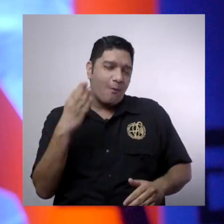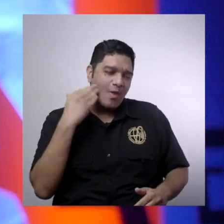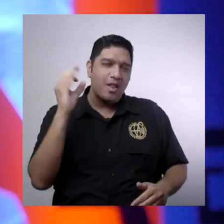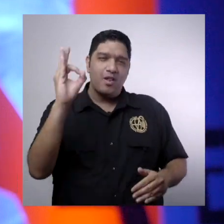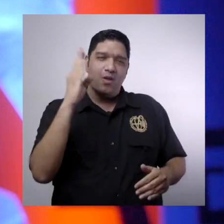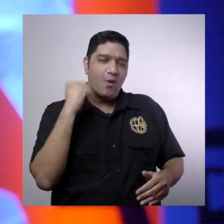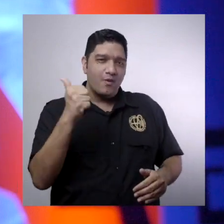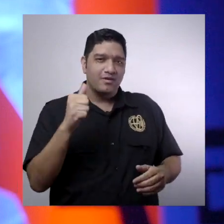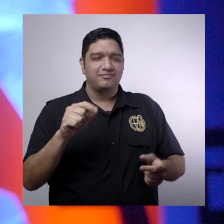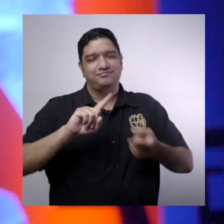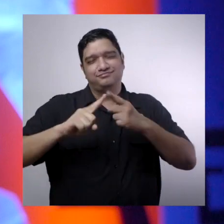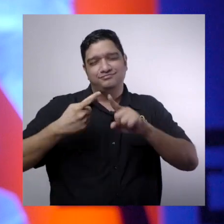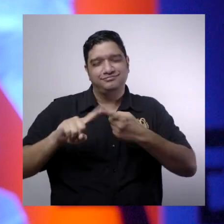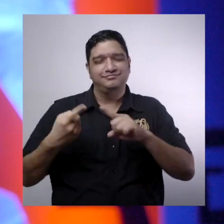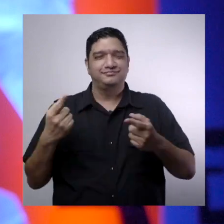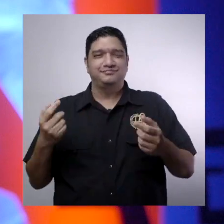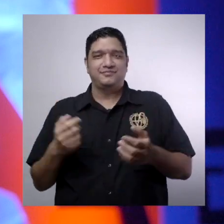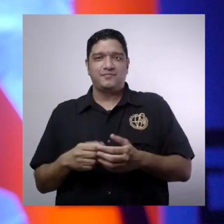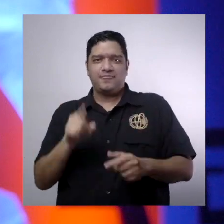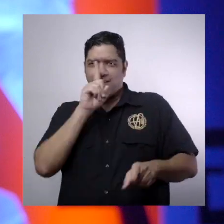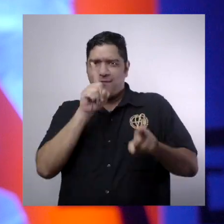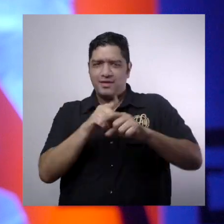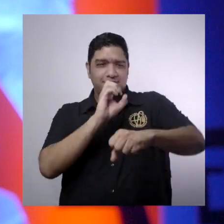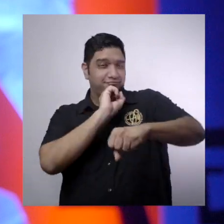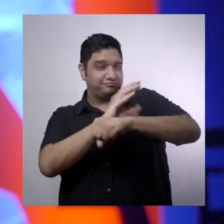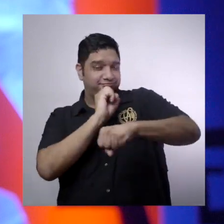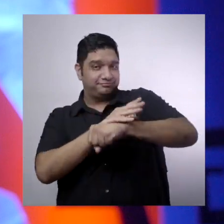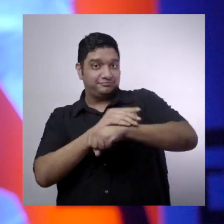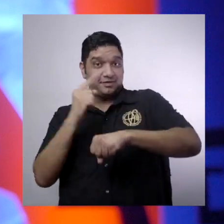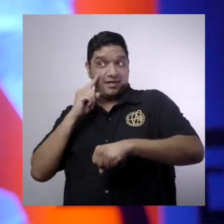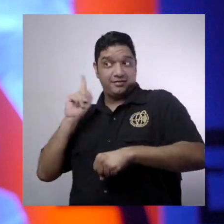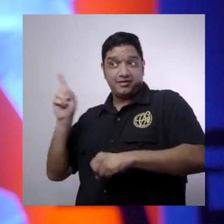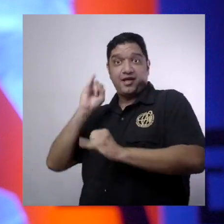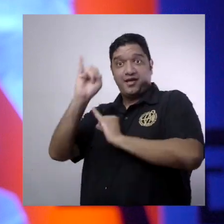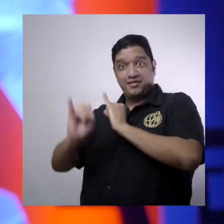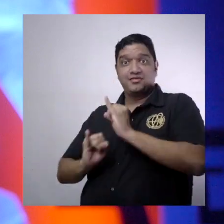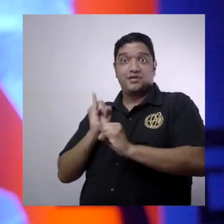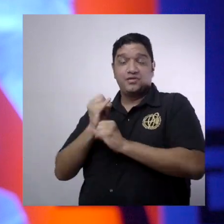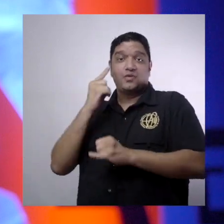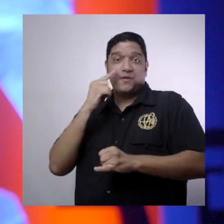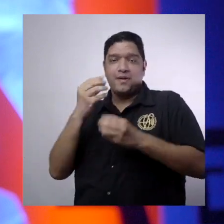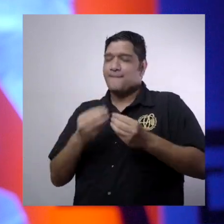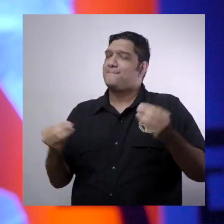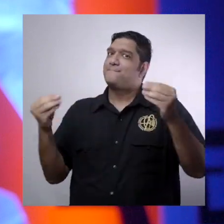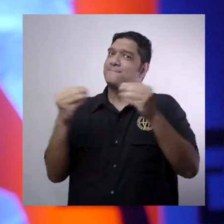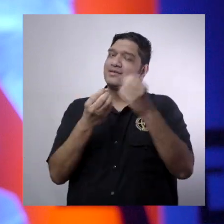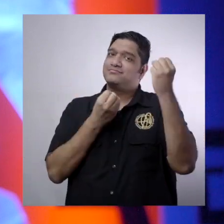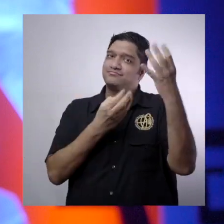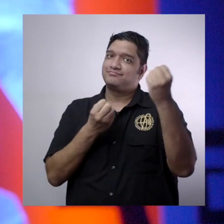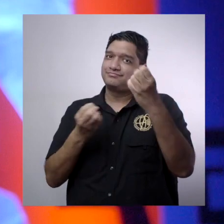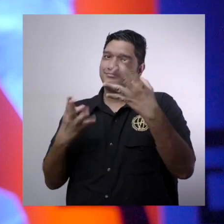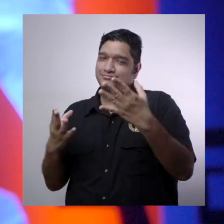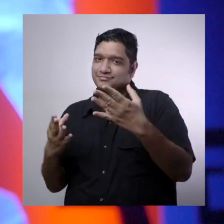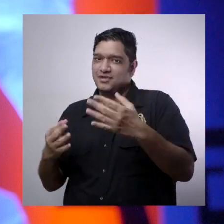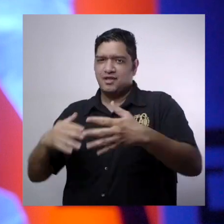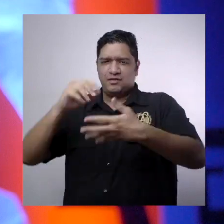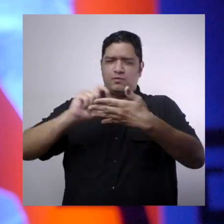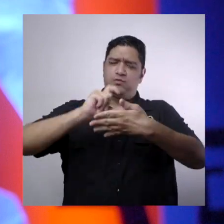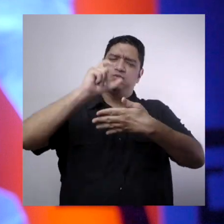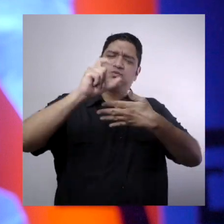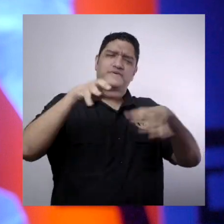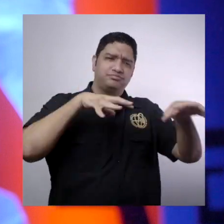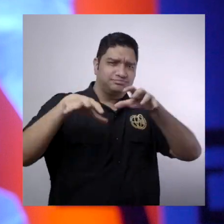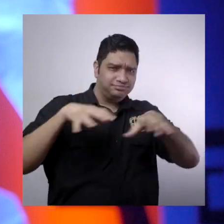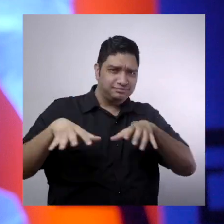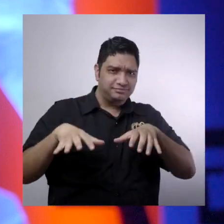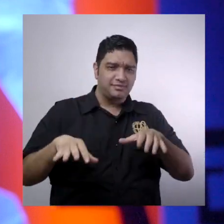o que lo disfruten los amigos. También recomiéndelo. Aquí usted va a encontrar más detalles de todo el calendario de